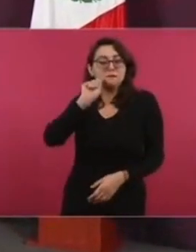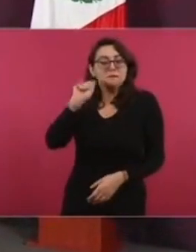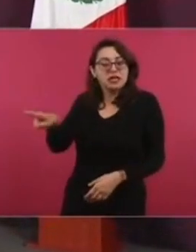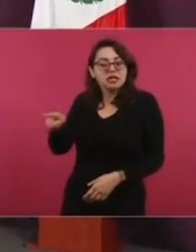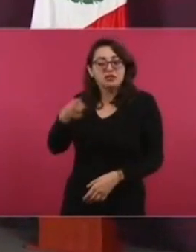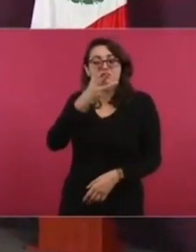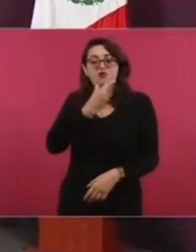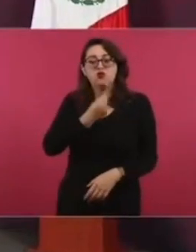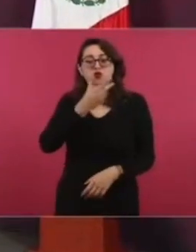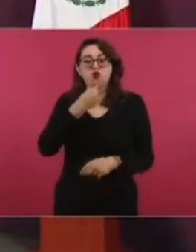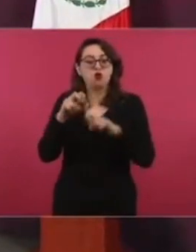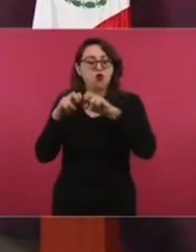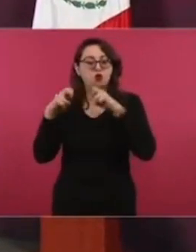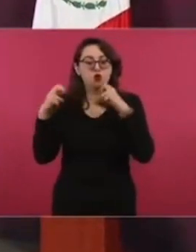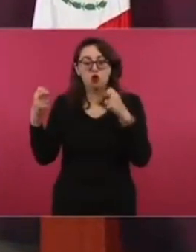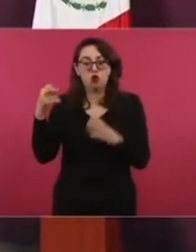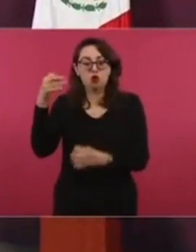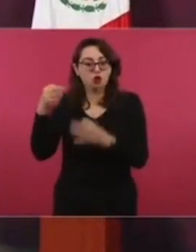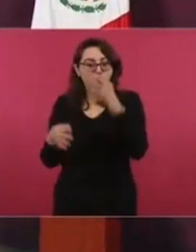hoy